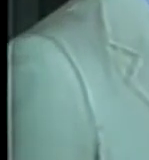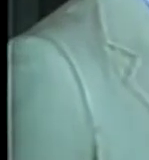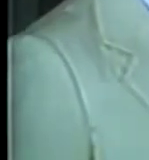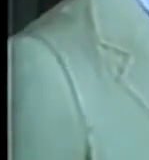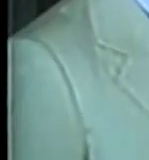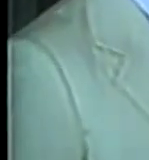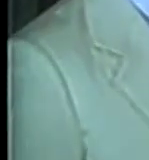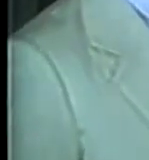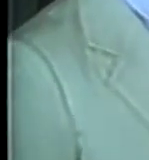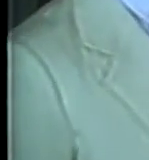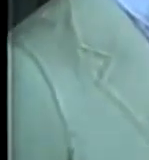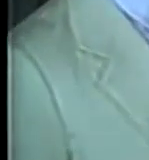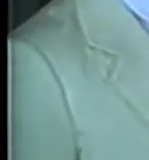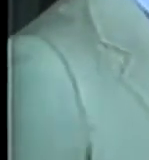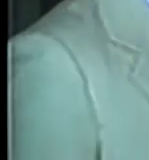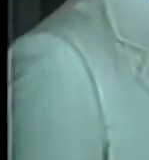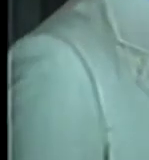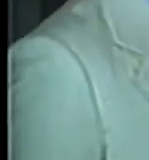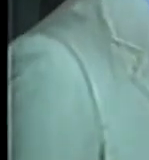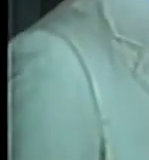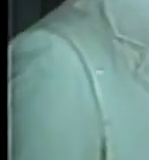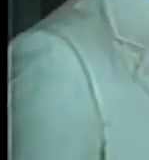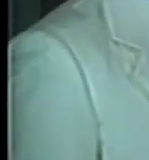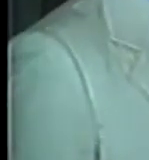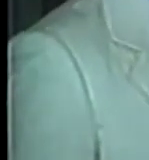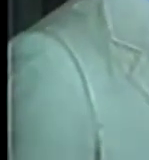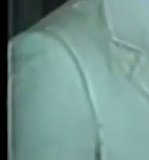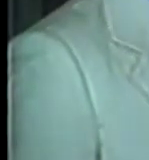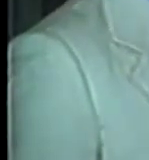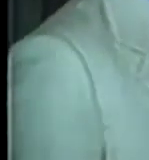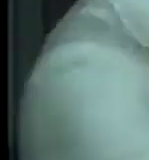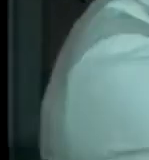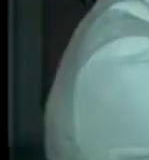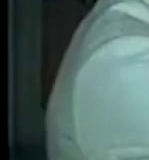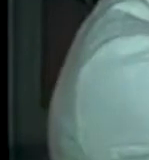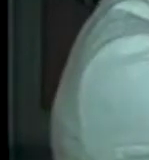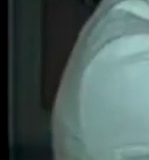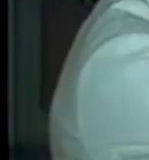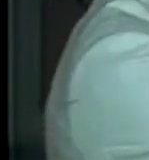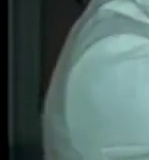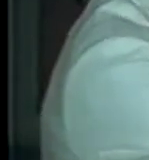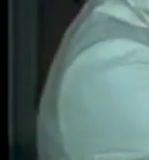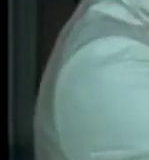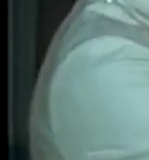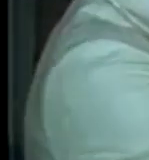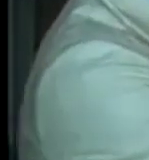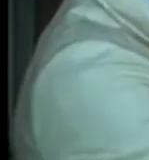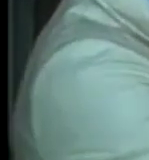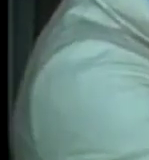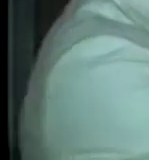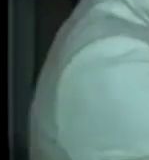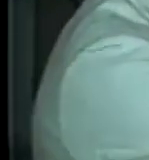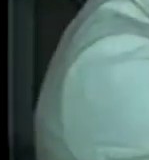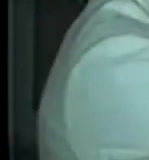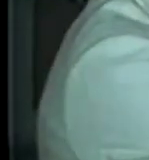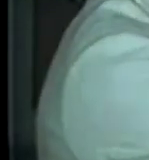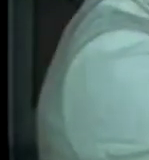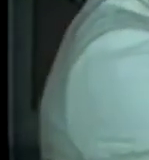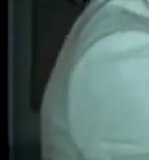sabe ya? No he podido localizarle todavía. Miguel, quiero que tu hermano venga enseguida, por favor. Descuida, le he dejado recado en todas